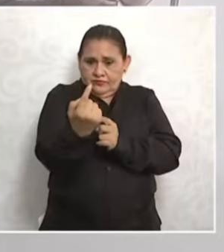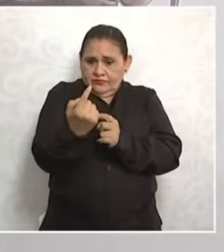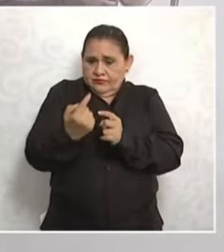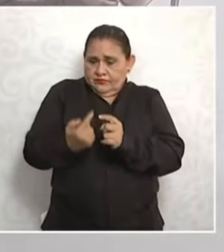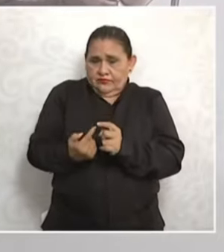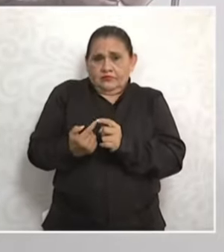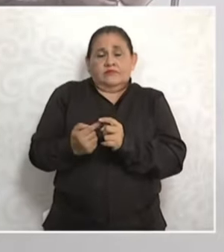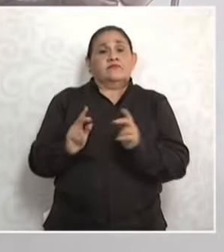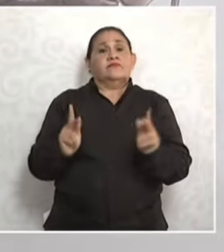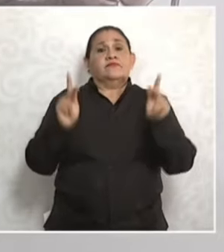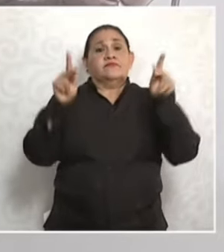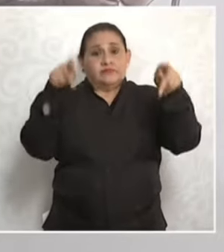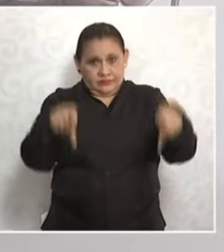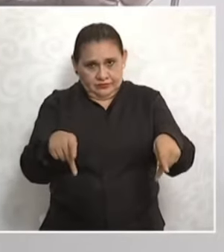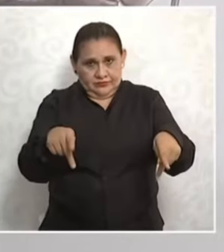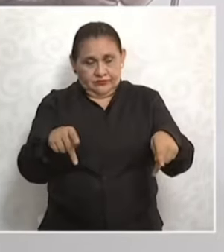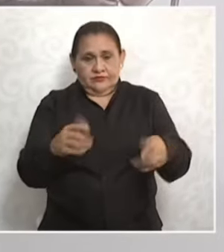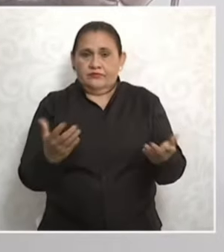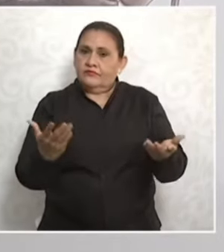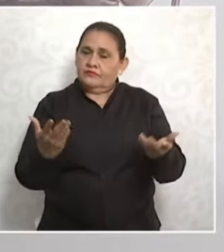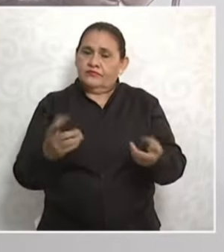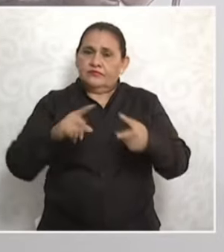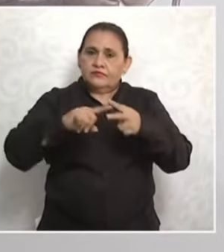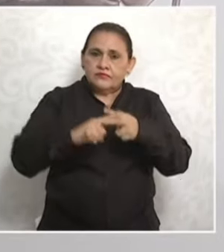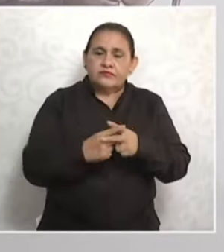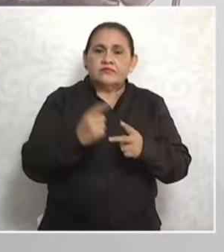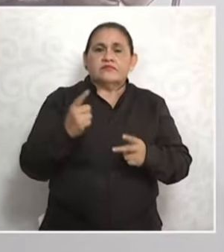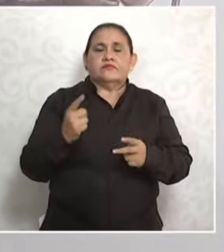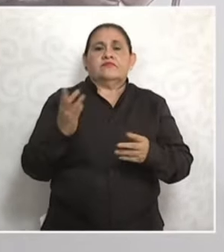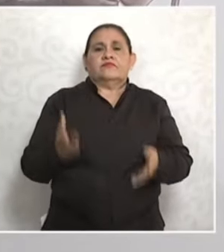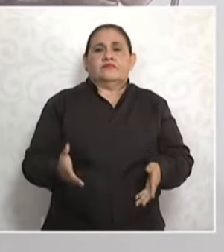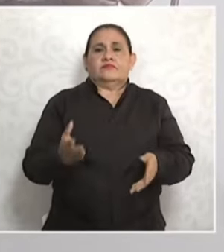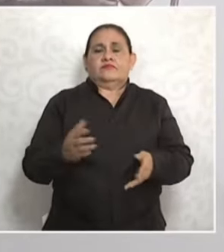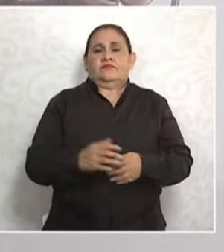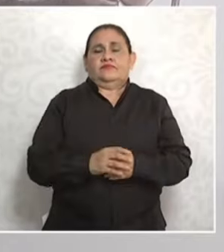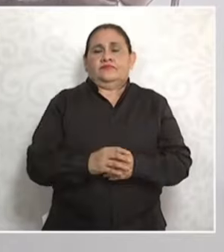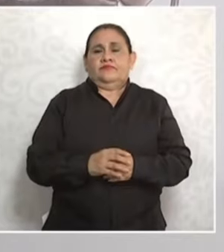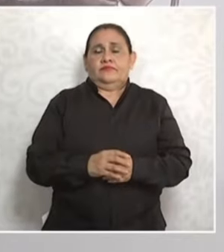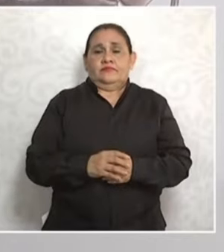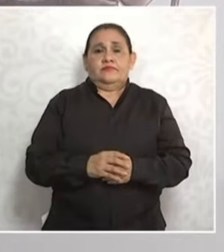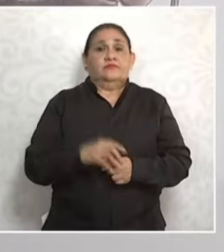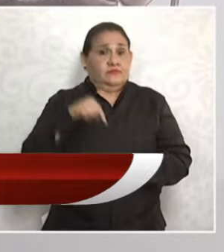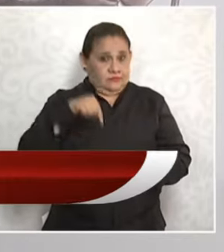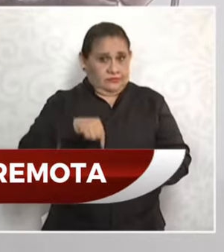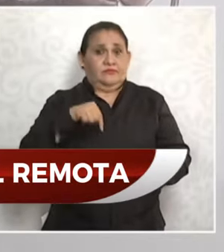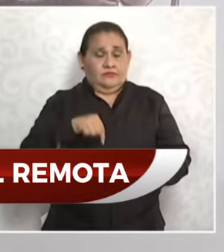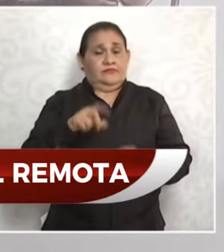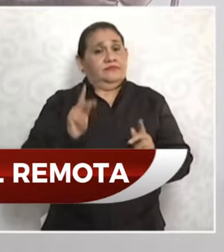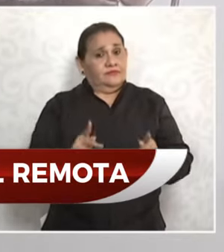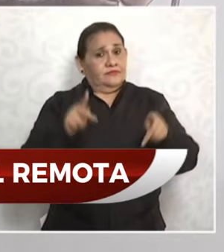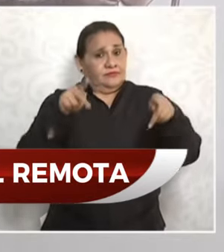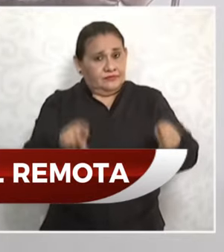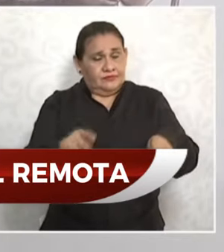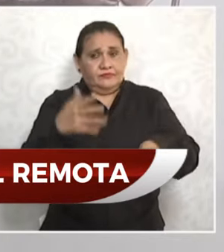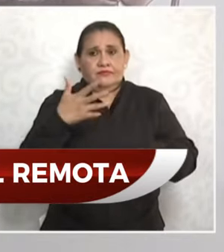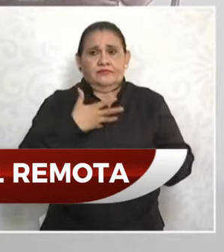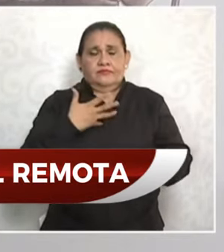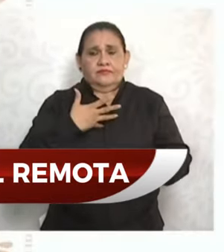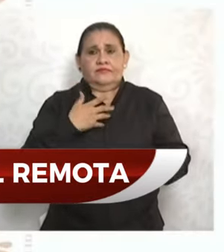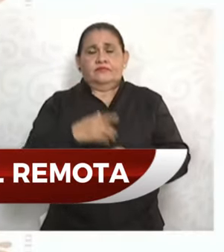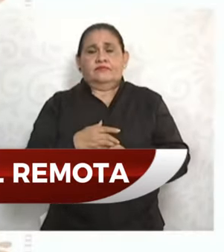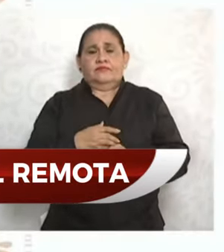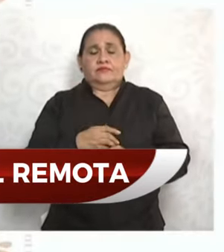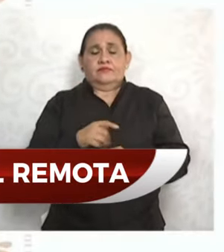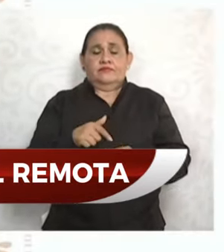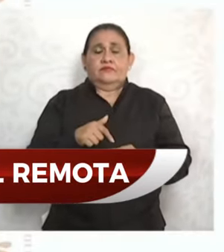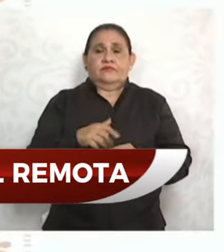al Puerto de Progreso. Y así es como nace esta gran obra. Hoy, el Puerto de Progreso cuenta con la terminal remota más grande